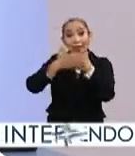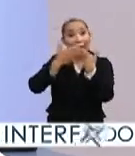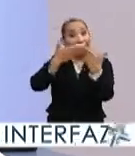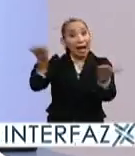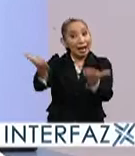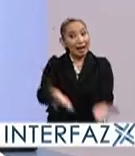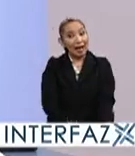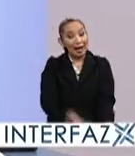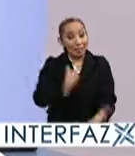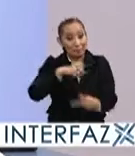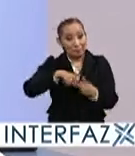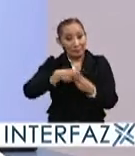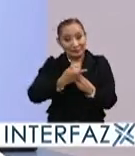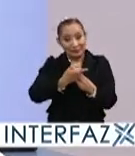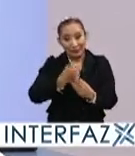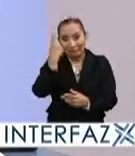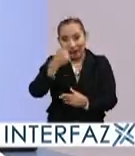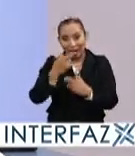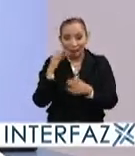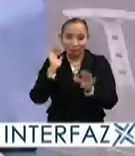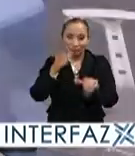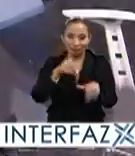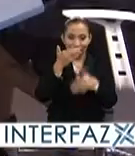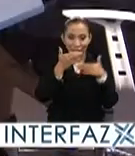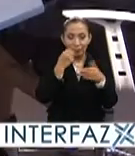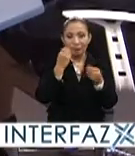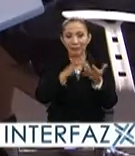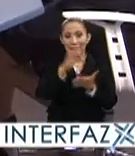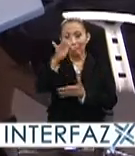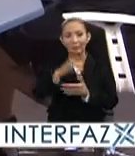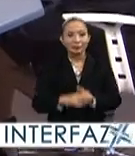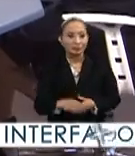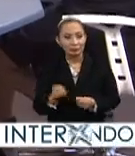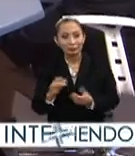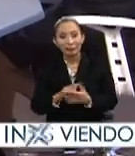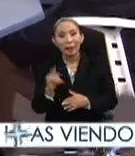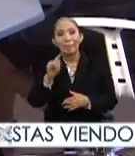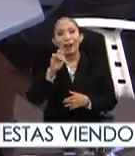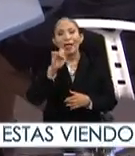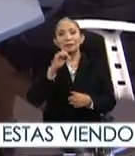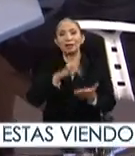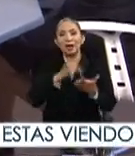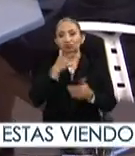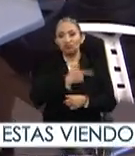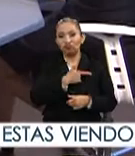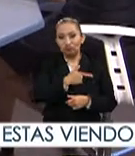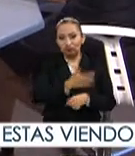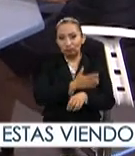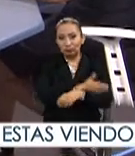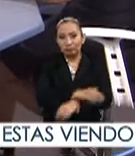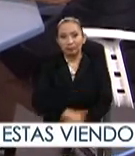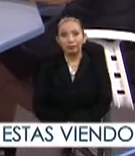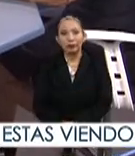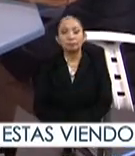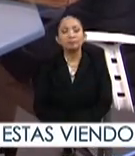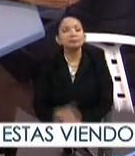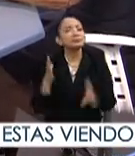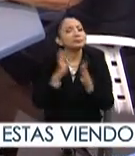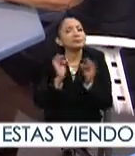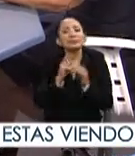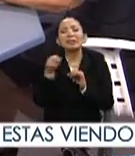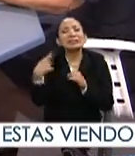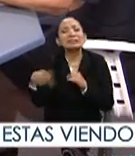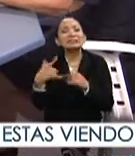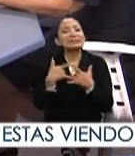que pues se está abriendo para acceder a ellas. Muchísimas gracias. Muchas gracias. Pilar, muchísimas gracias. Un gusto que esté con nosotros. Cuéntenos un poco